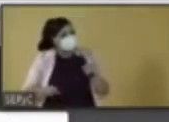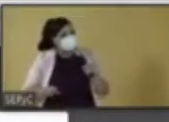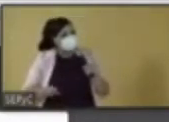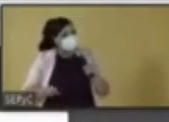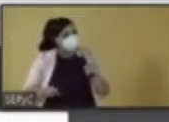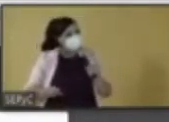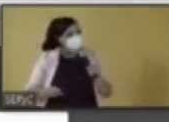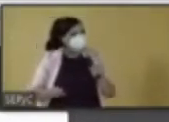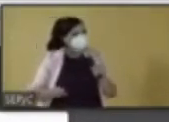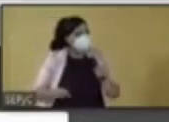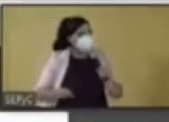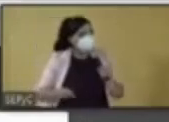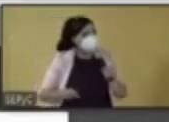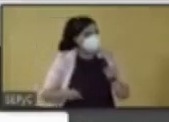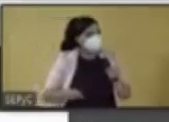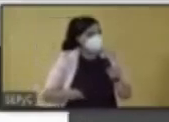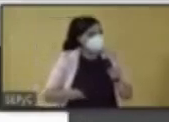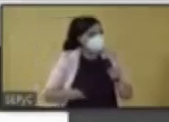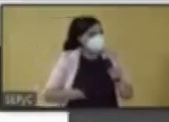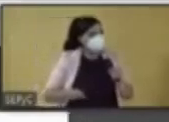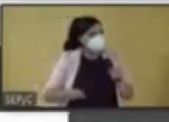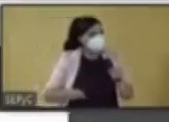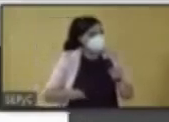Damos a agregar, por favor.